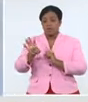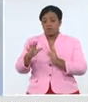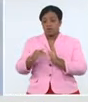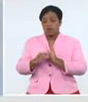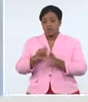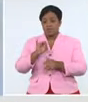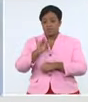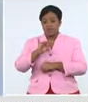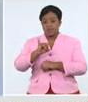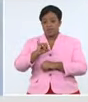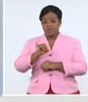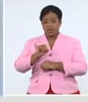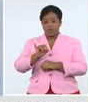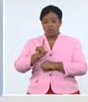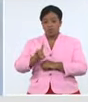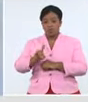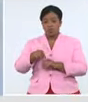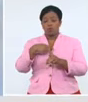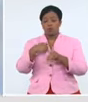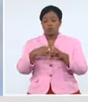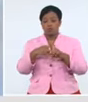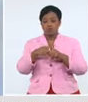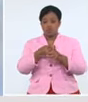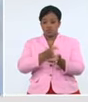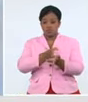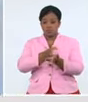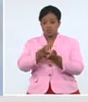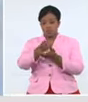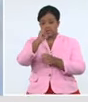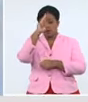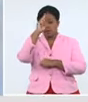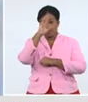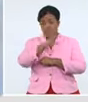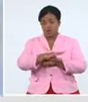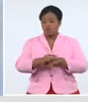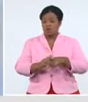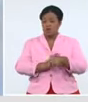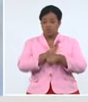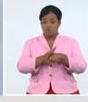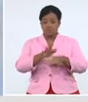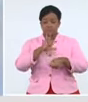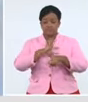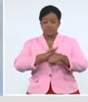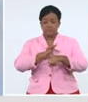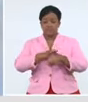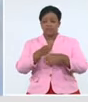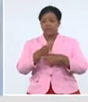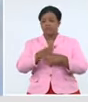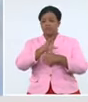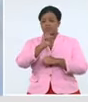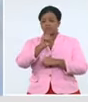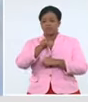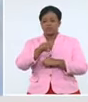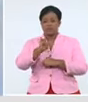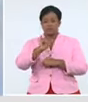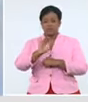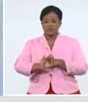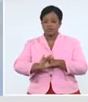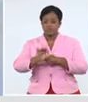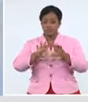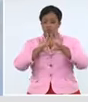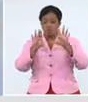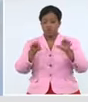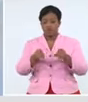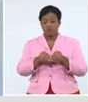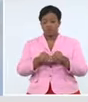5.761 activos ingresados con COVID-19, el 0,6% de todos los